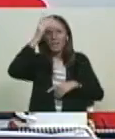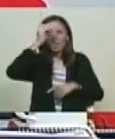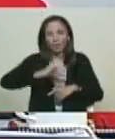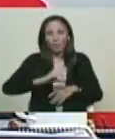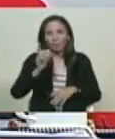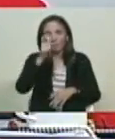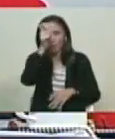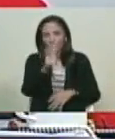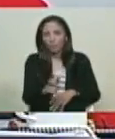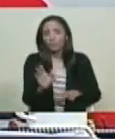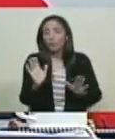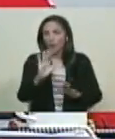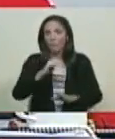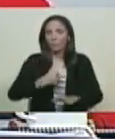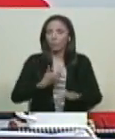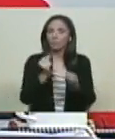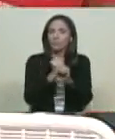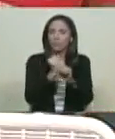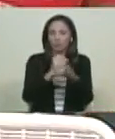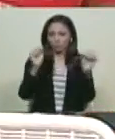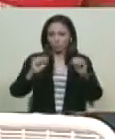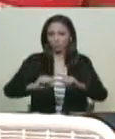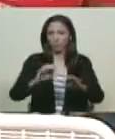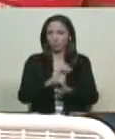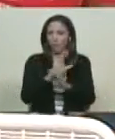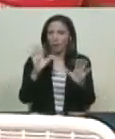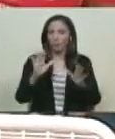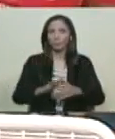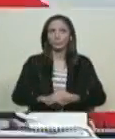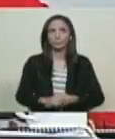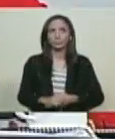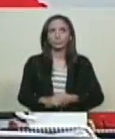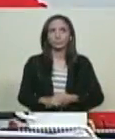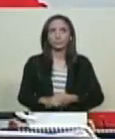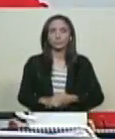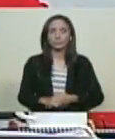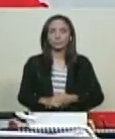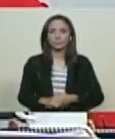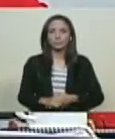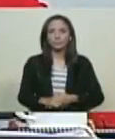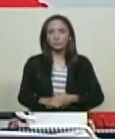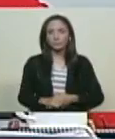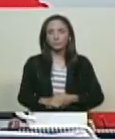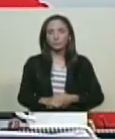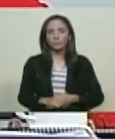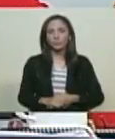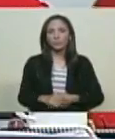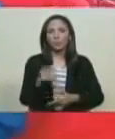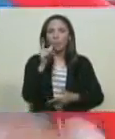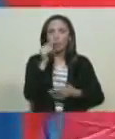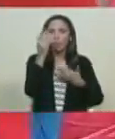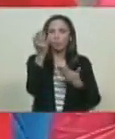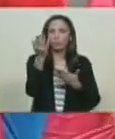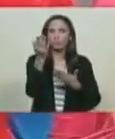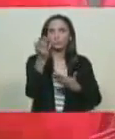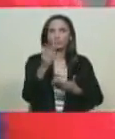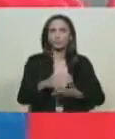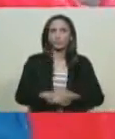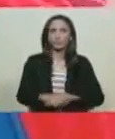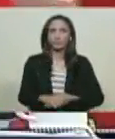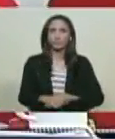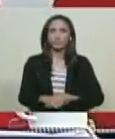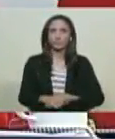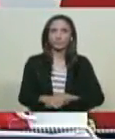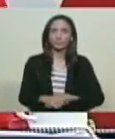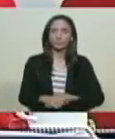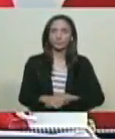capacidad. Correcto. ¿Verdad? Claudio Faría también. Camarada de aquellos años.